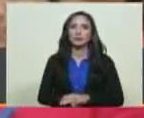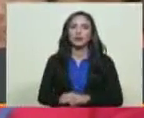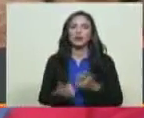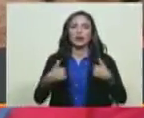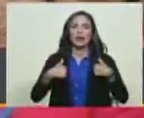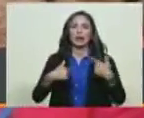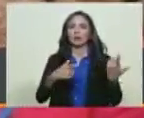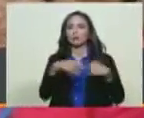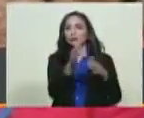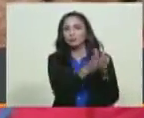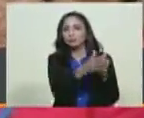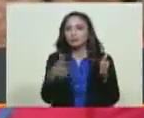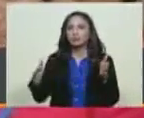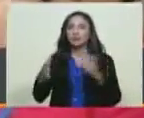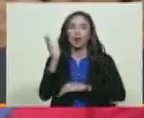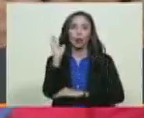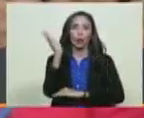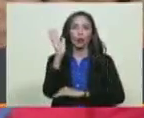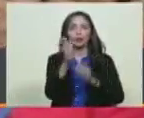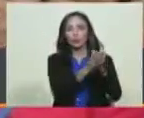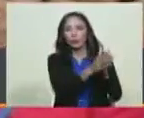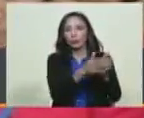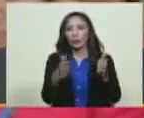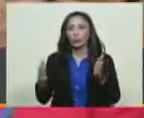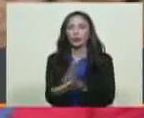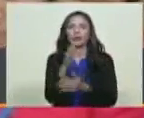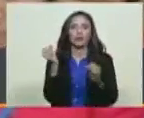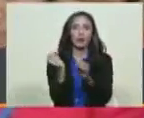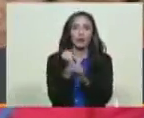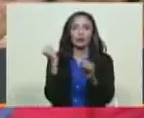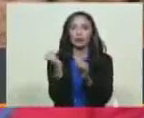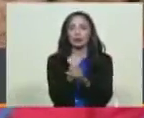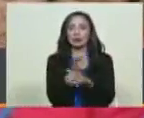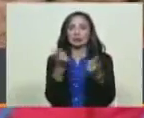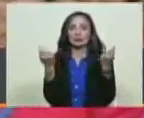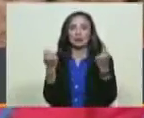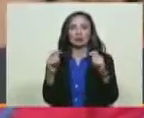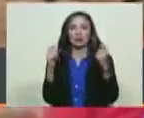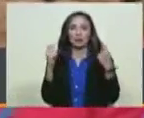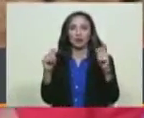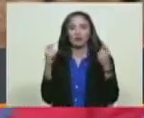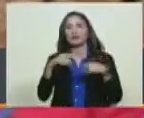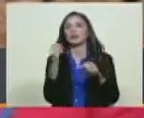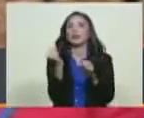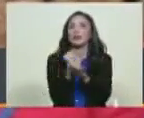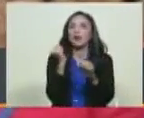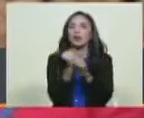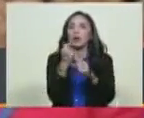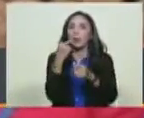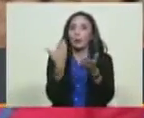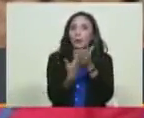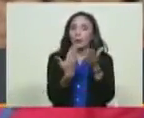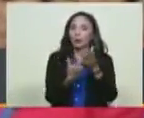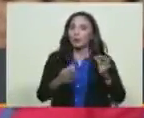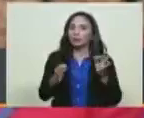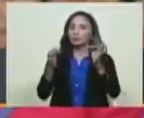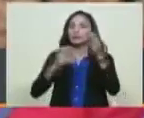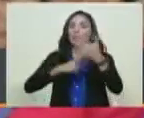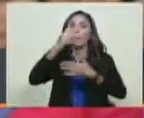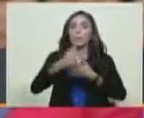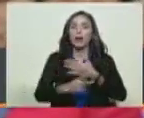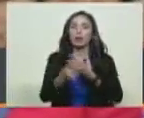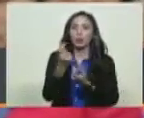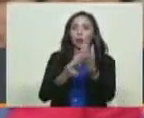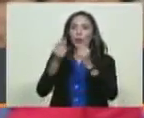estado estos días de congreso en un fuerte trabajo para entregar propuestas a este plan de recuperación